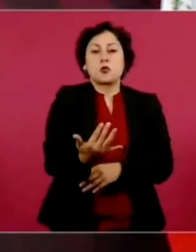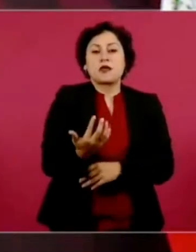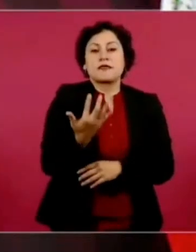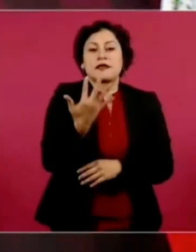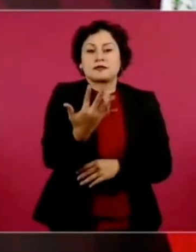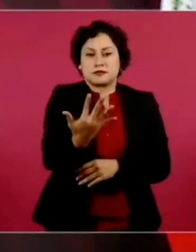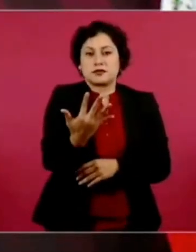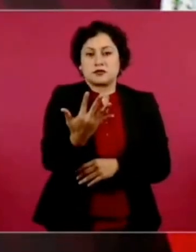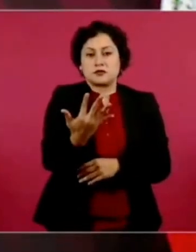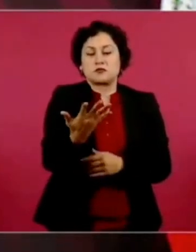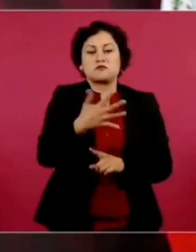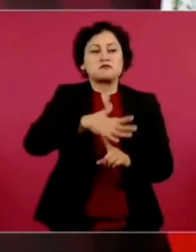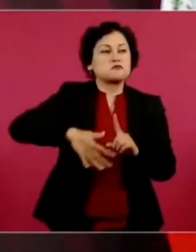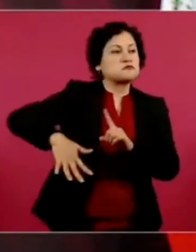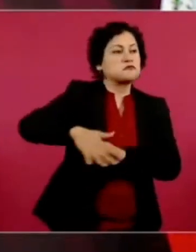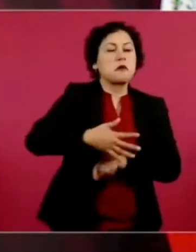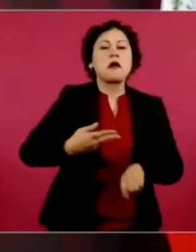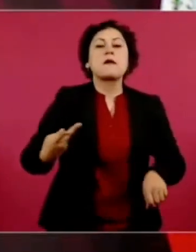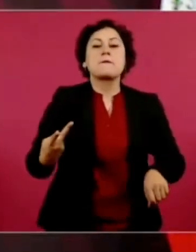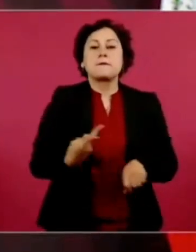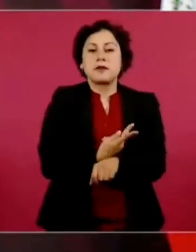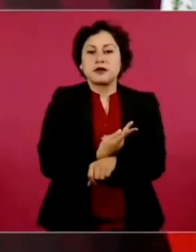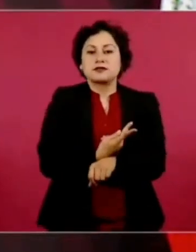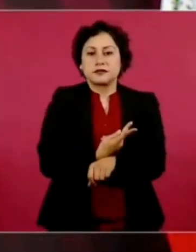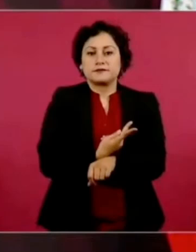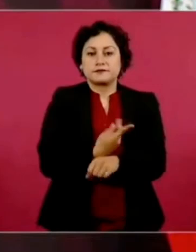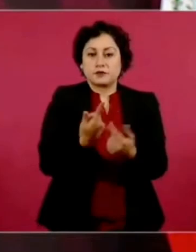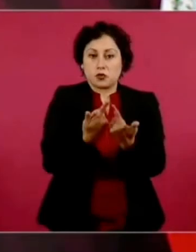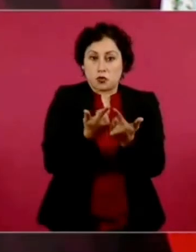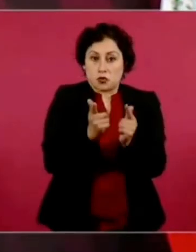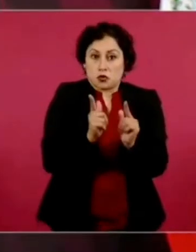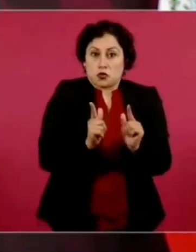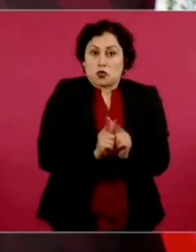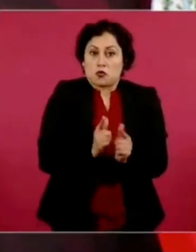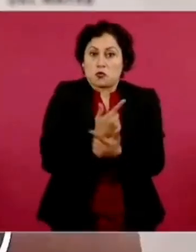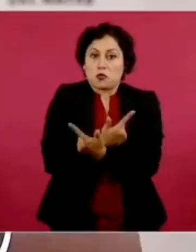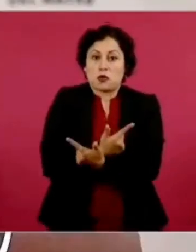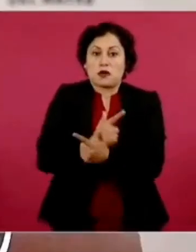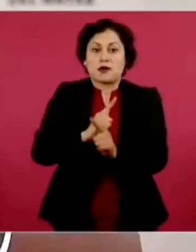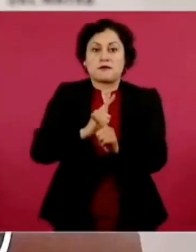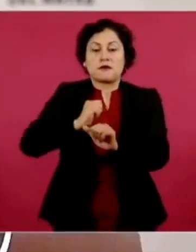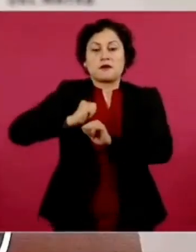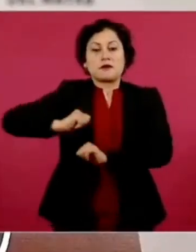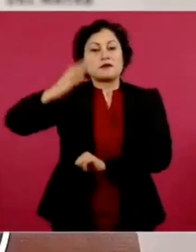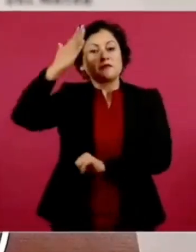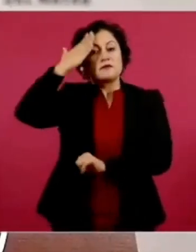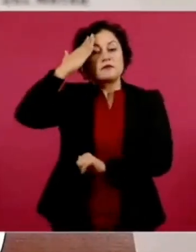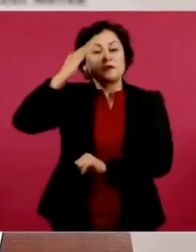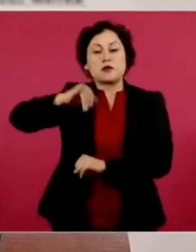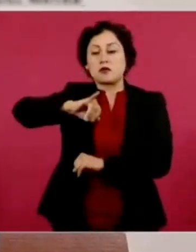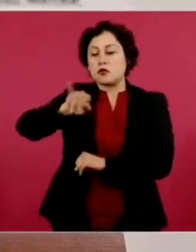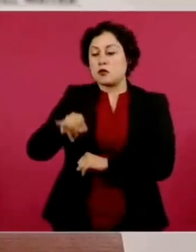cuando los liberales encabezados por Juan N. Álvarez